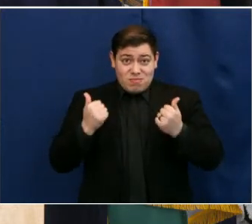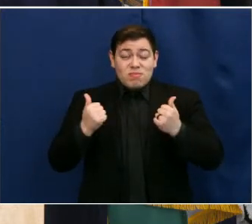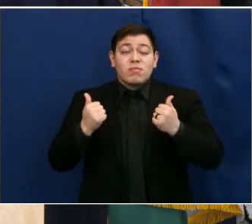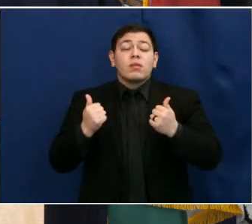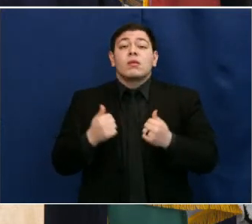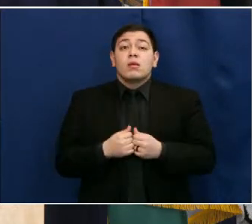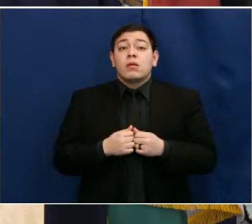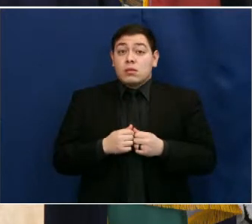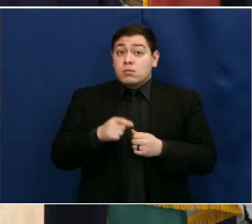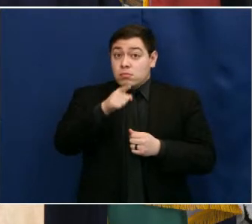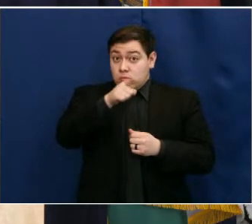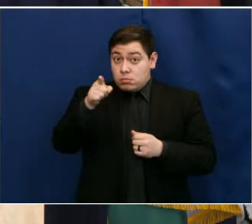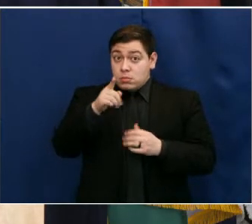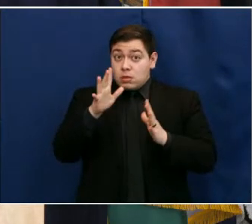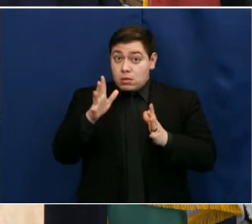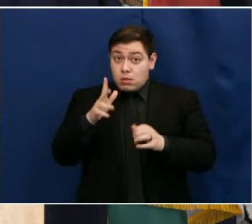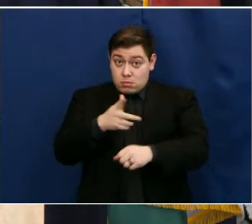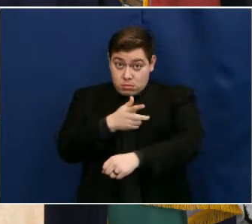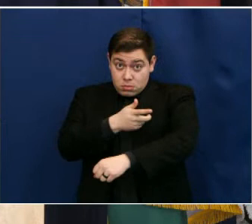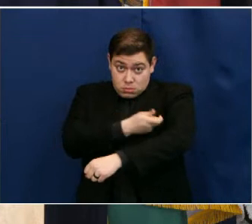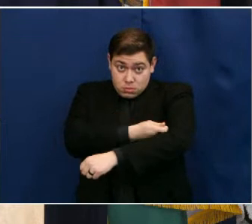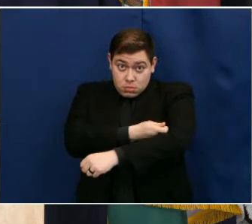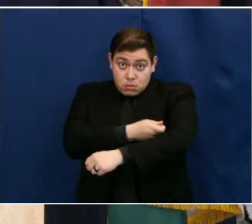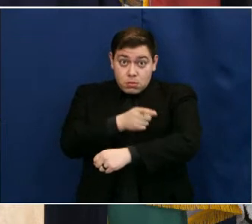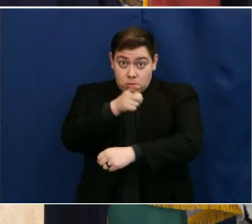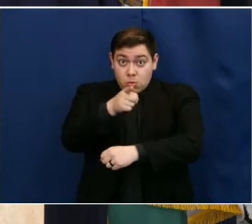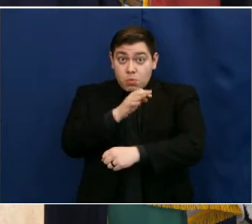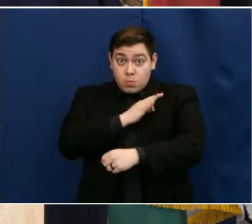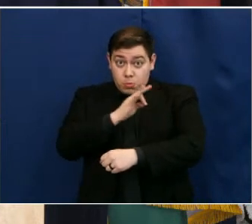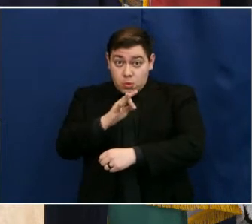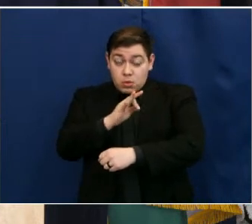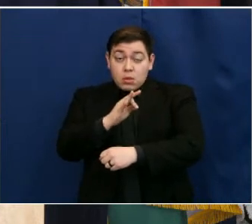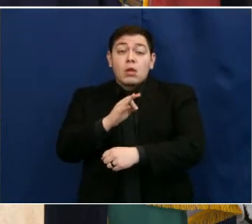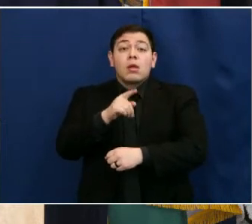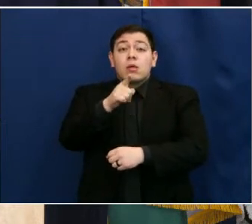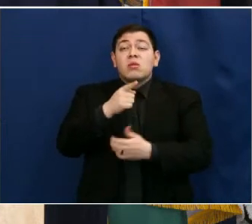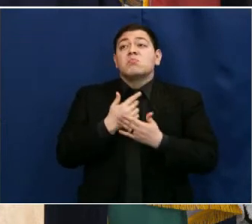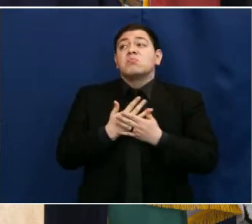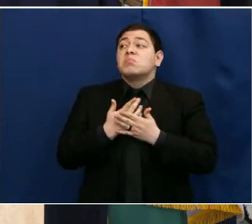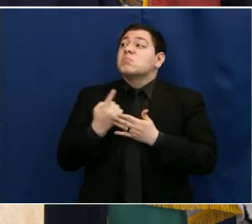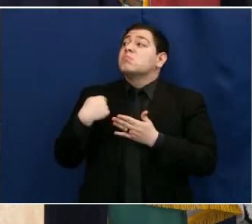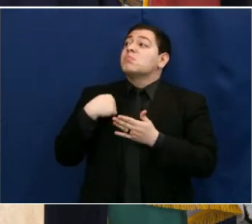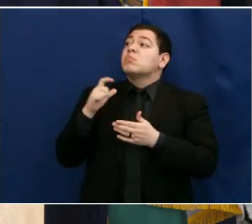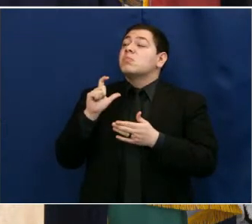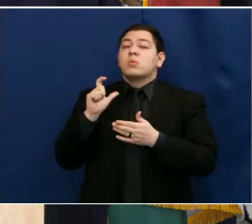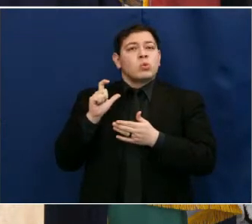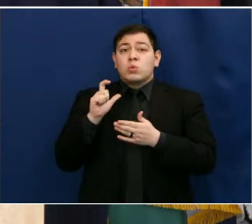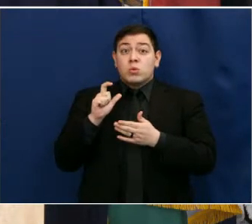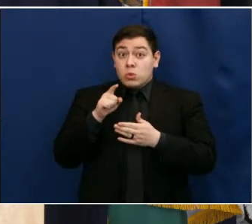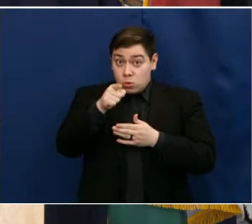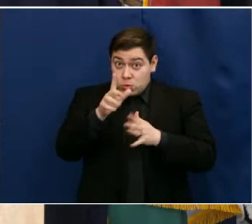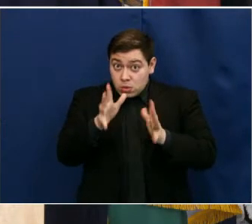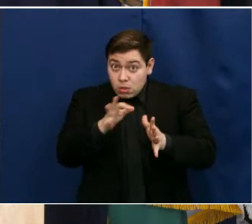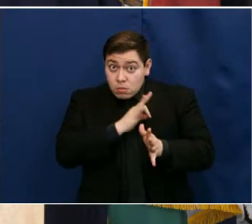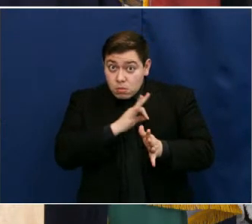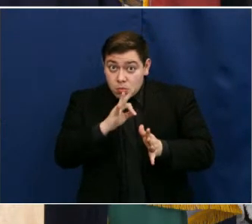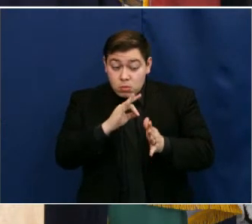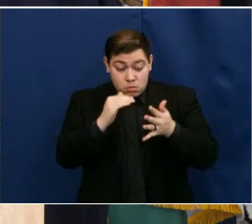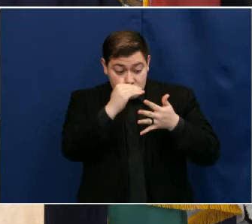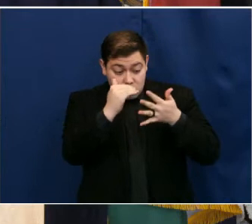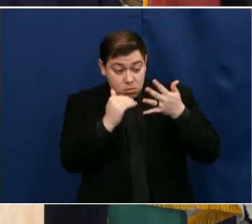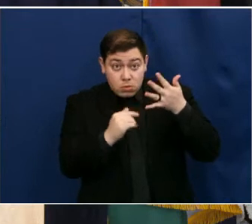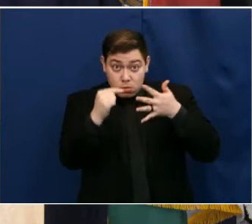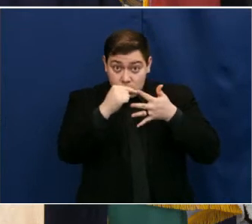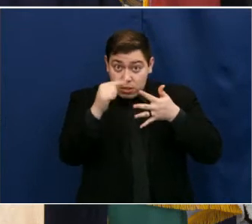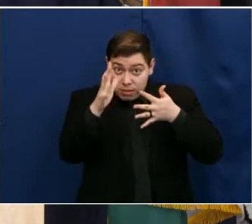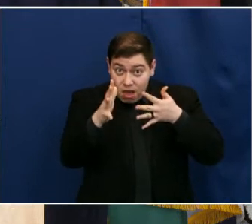ya sea su turno que se vacune, por favor. Si ya es elegible, no se les olvide hacer su cita para poder ir a que le den su vacuna.